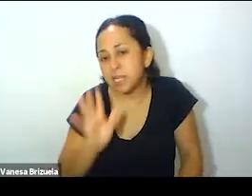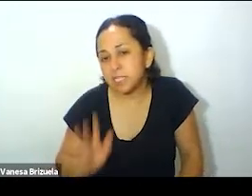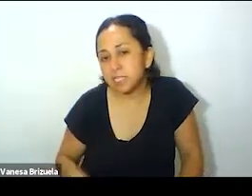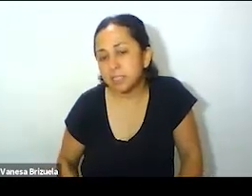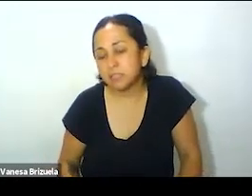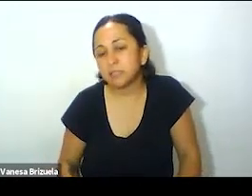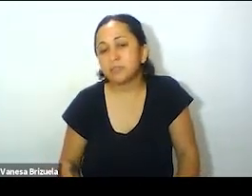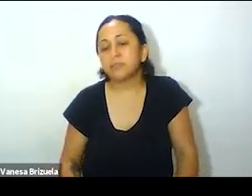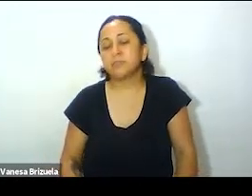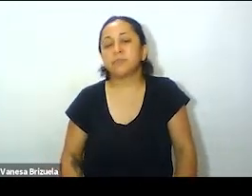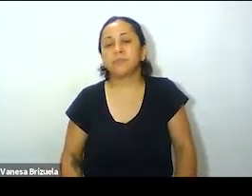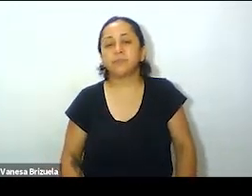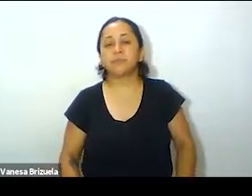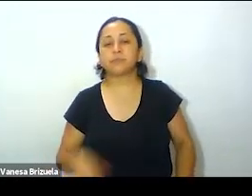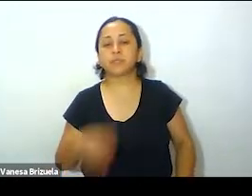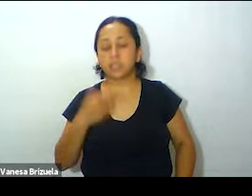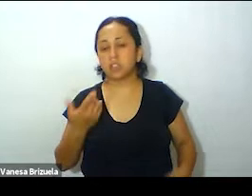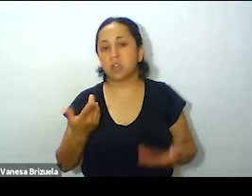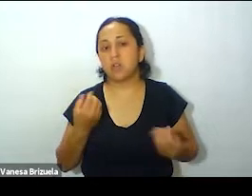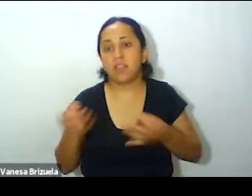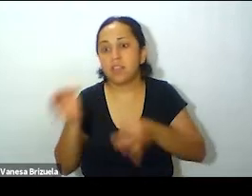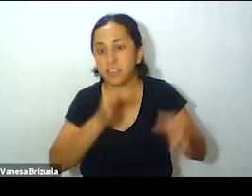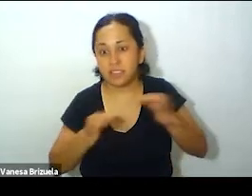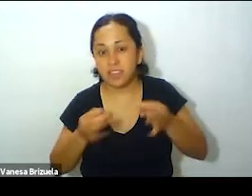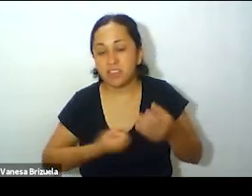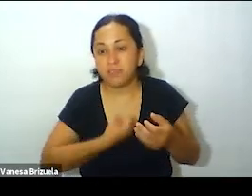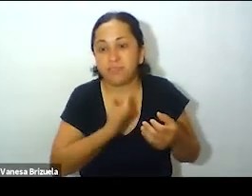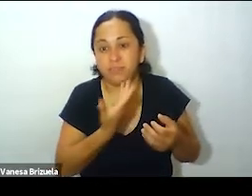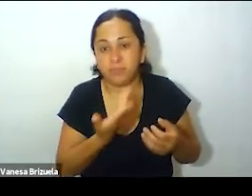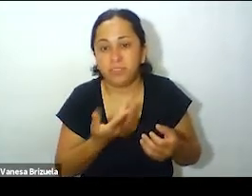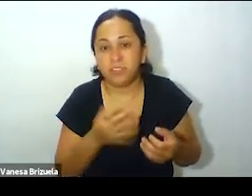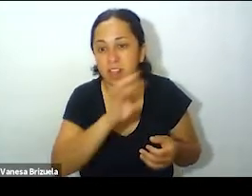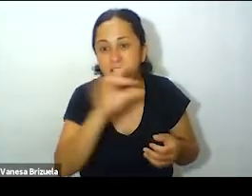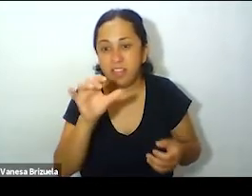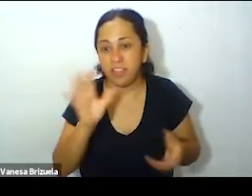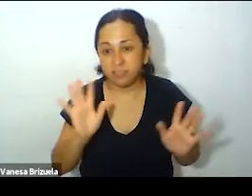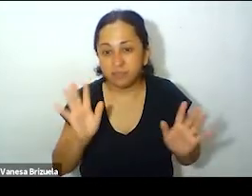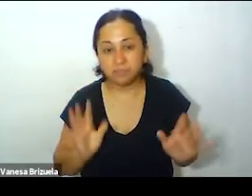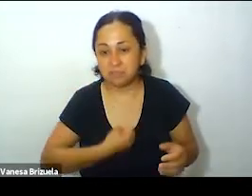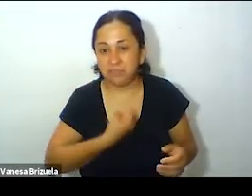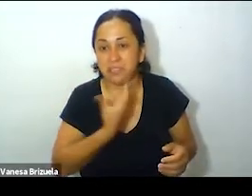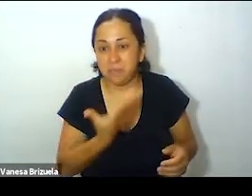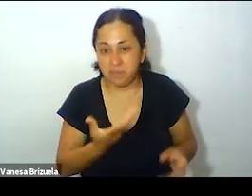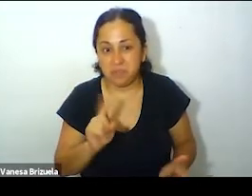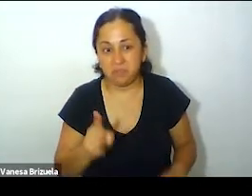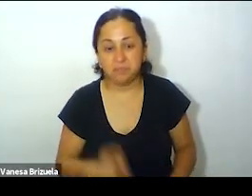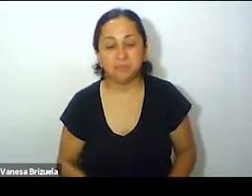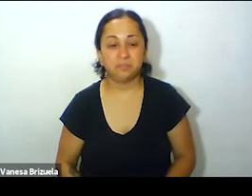Eso también lo está logrando el diseño con el uso de las tipografías.